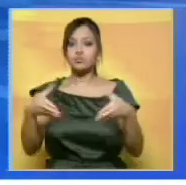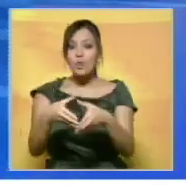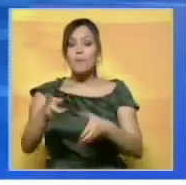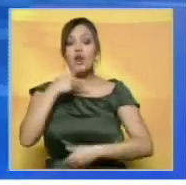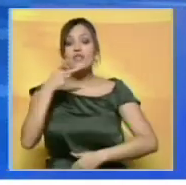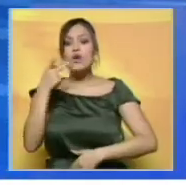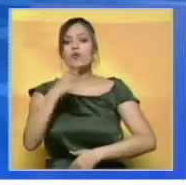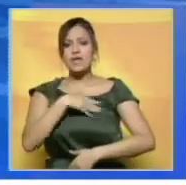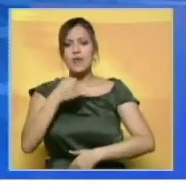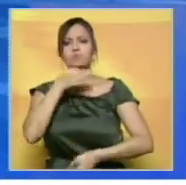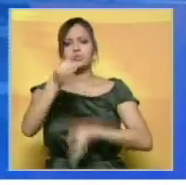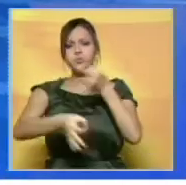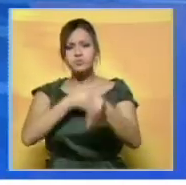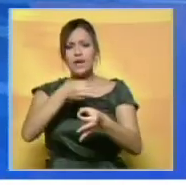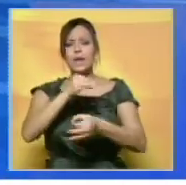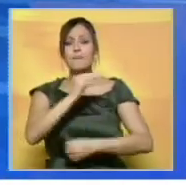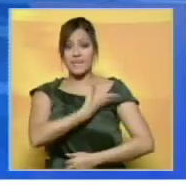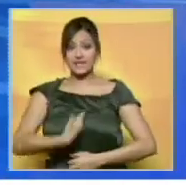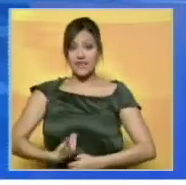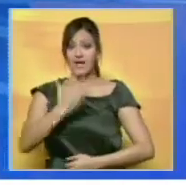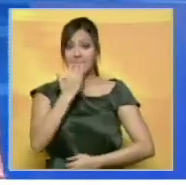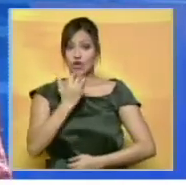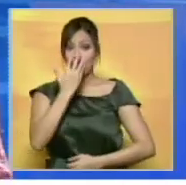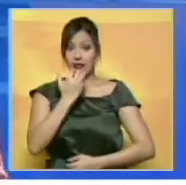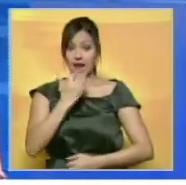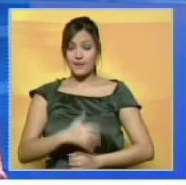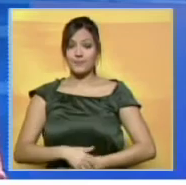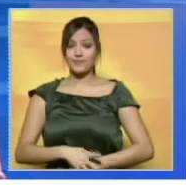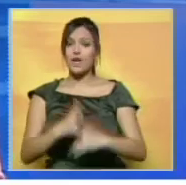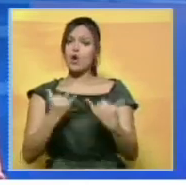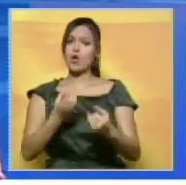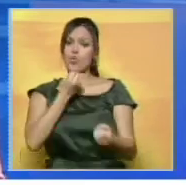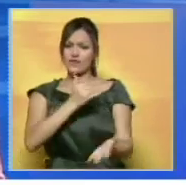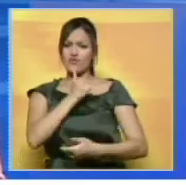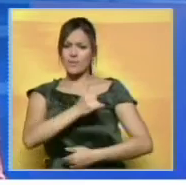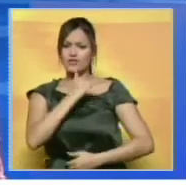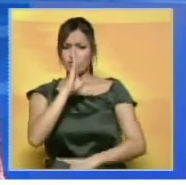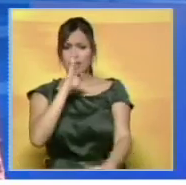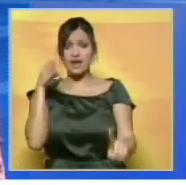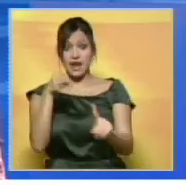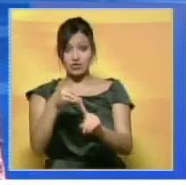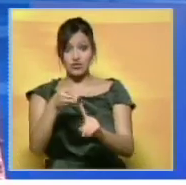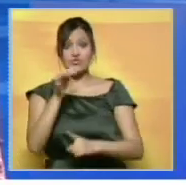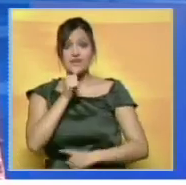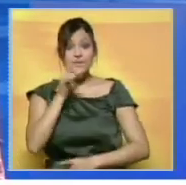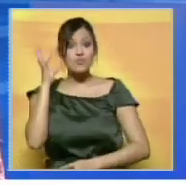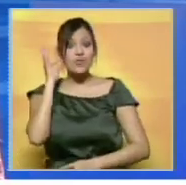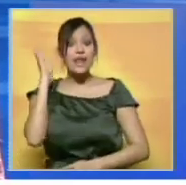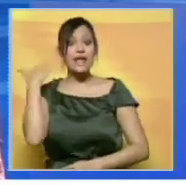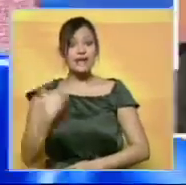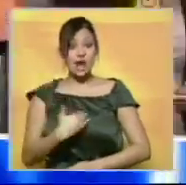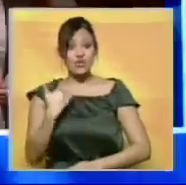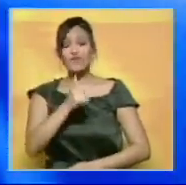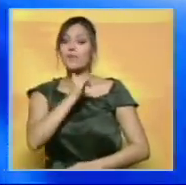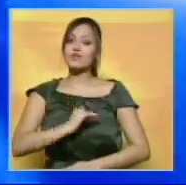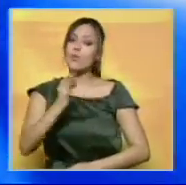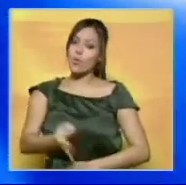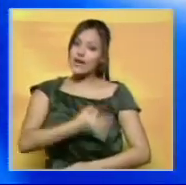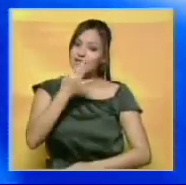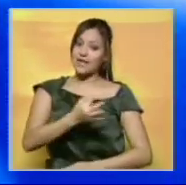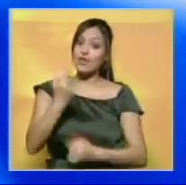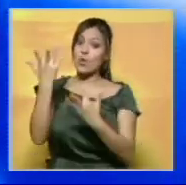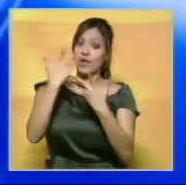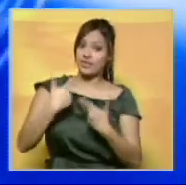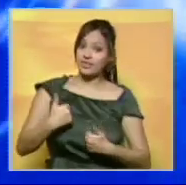ante el diálogo nacional convocado por el presidente Nicolás Maduro. A esta hora vamos a hacer un contacto en vivo y directo con nuestra compañera Claudia Andrade. Muy buenas tardes,